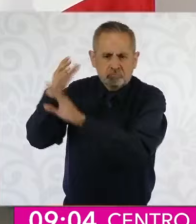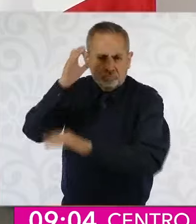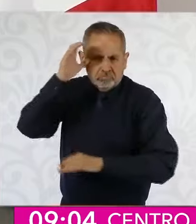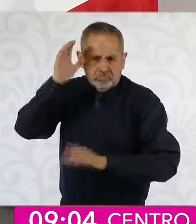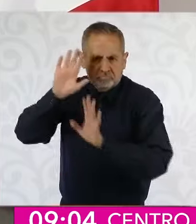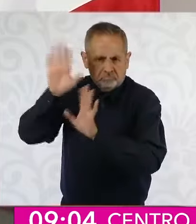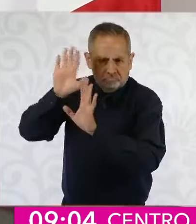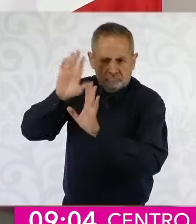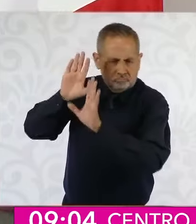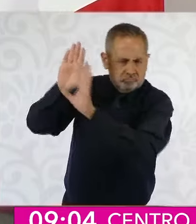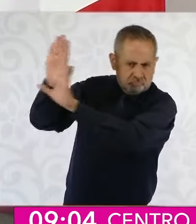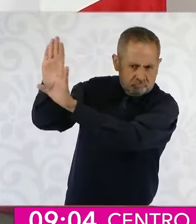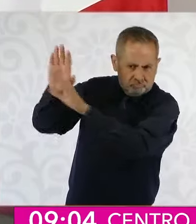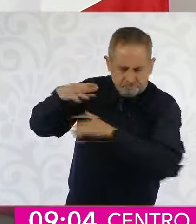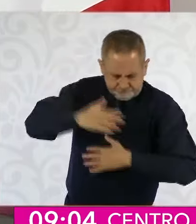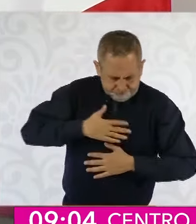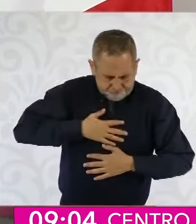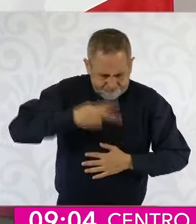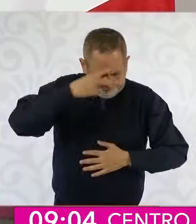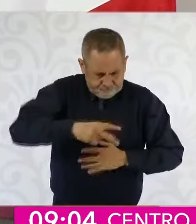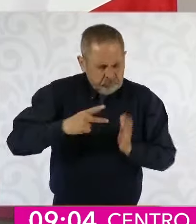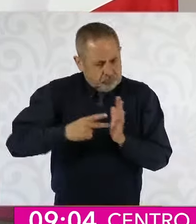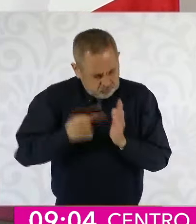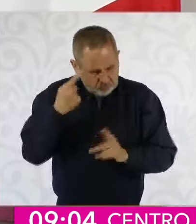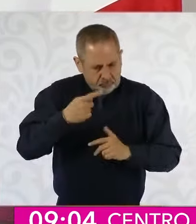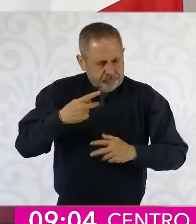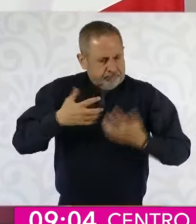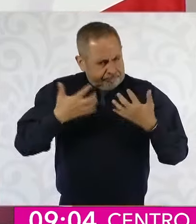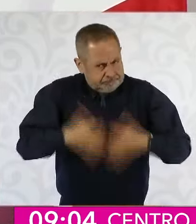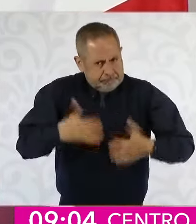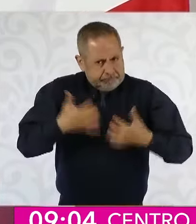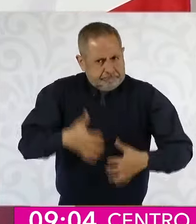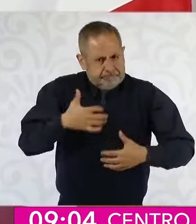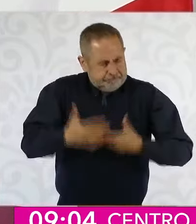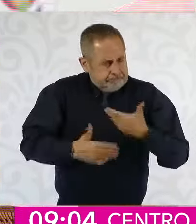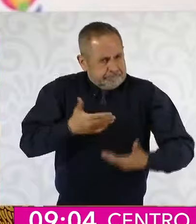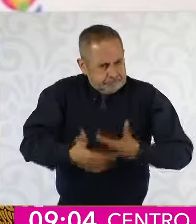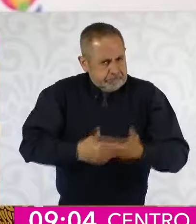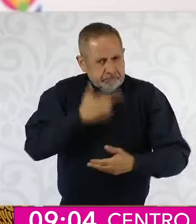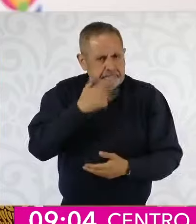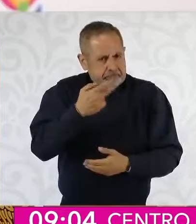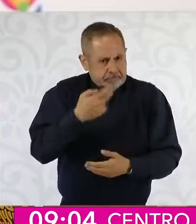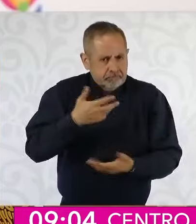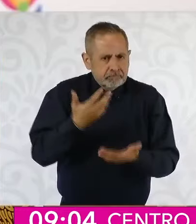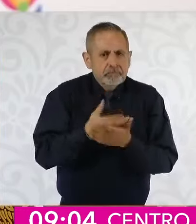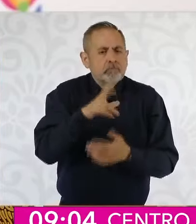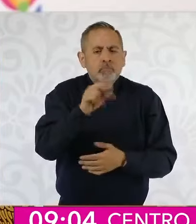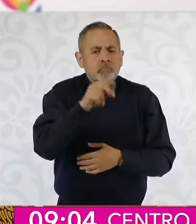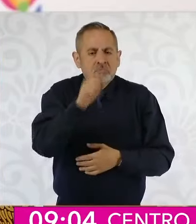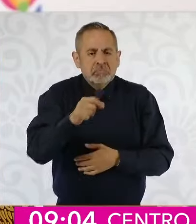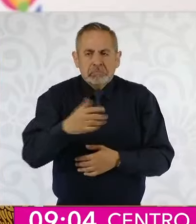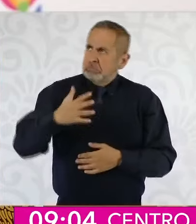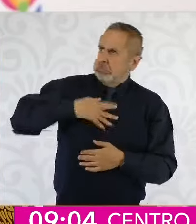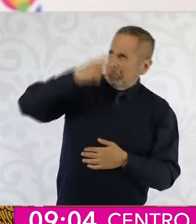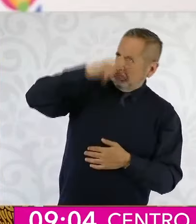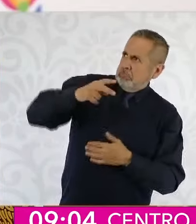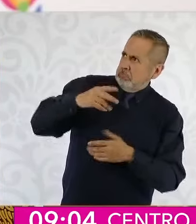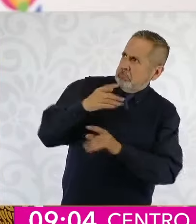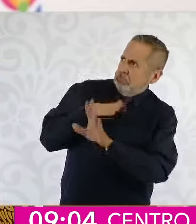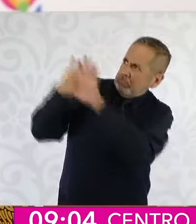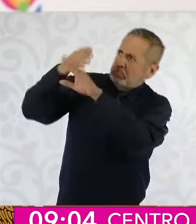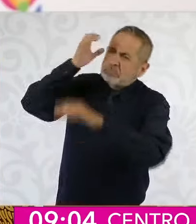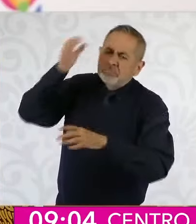de definición de desarrollo nacional, de una política de desarrollo nacional. Entonces, no tiene que ver con una nacionalidad u